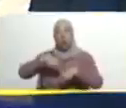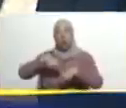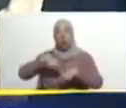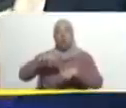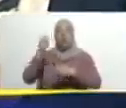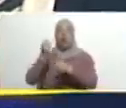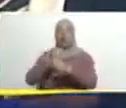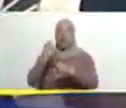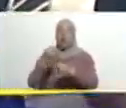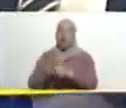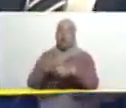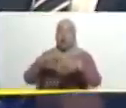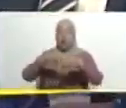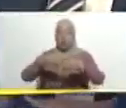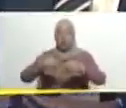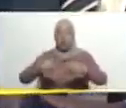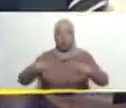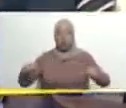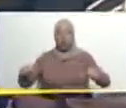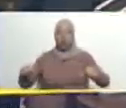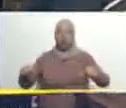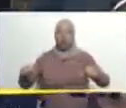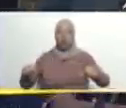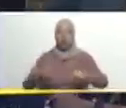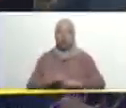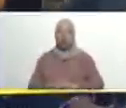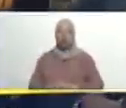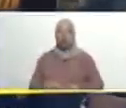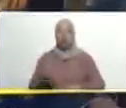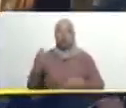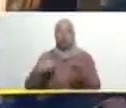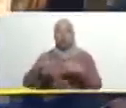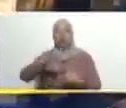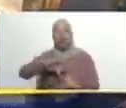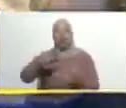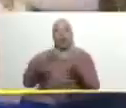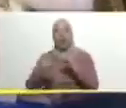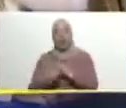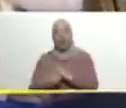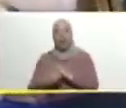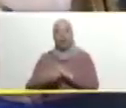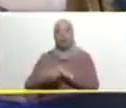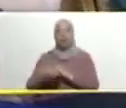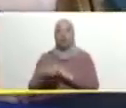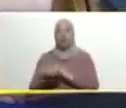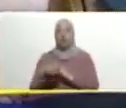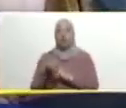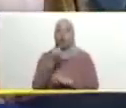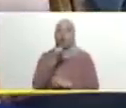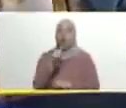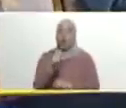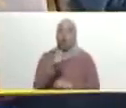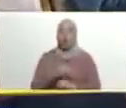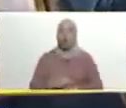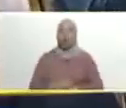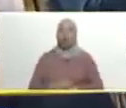el trabajo agrícola en medio de los cambios climáticos